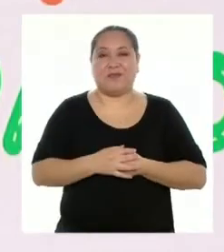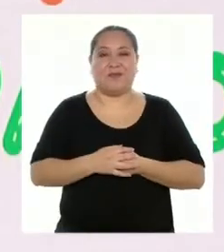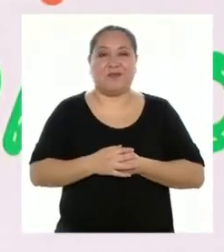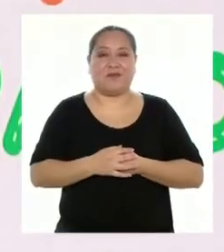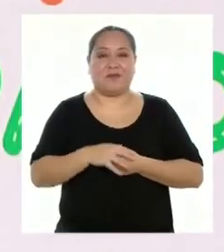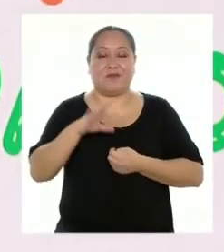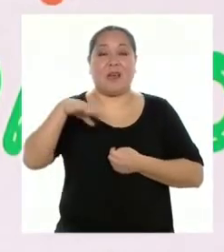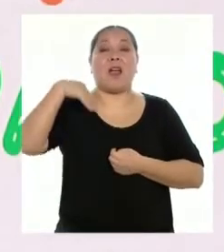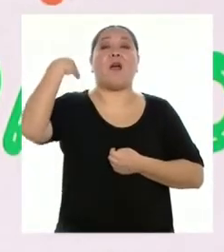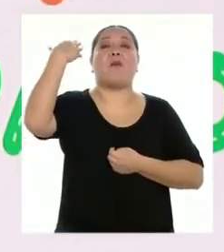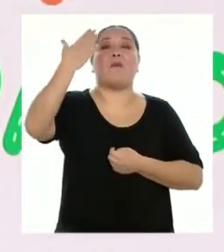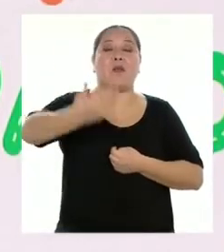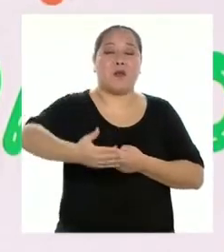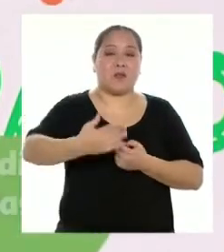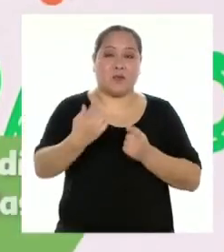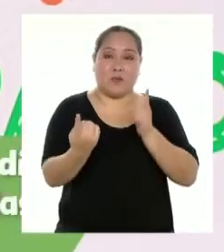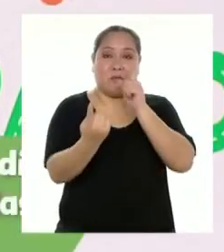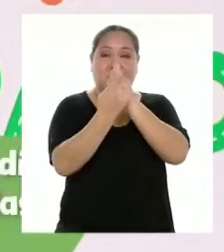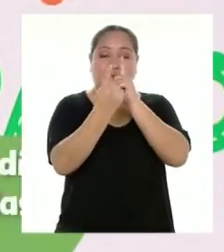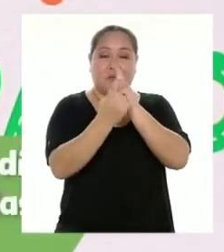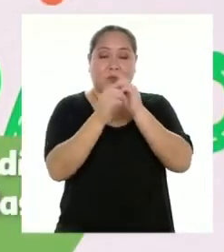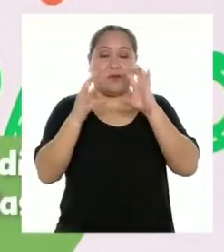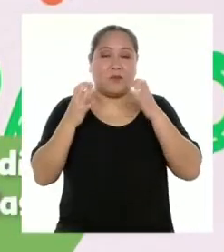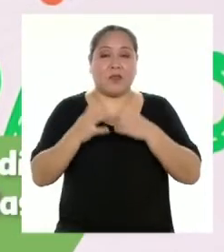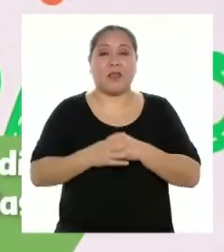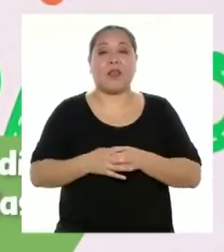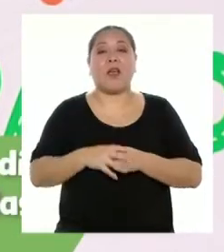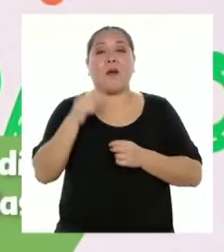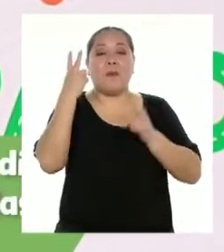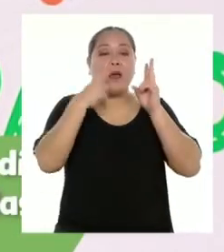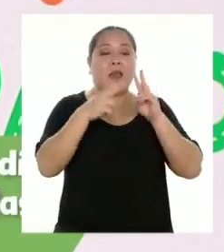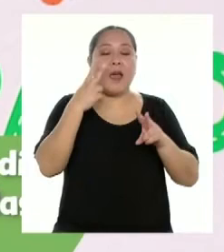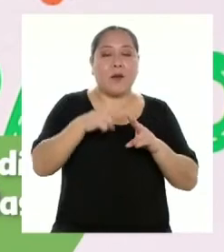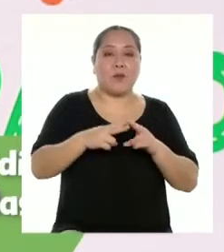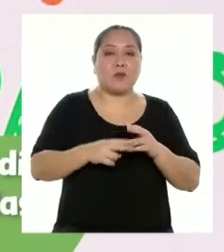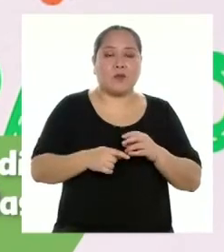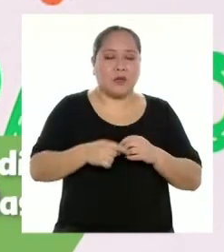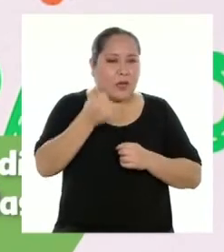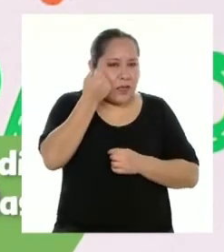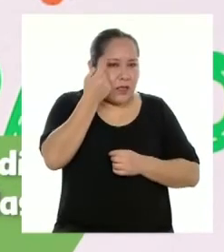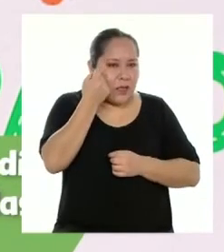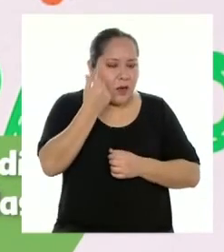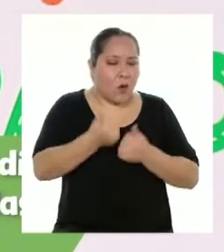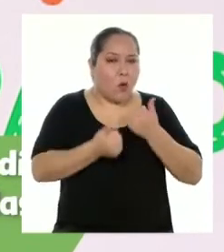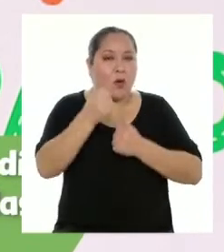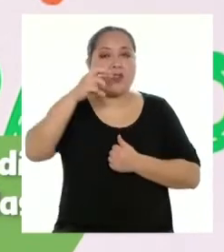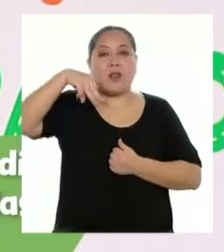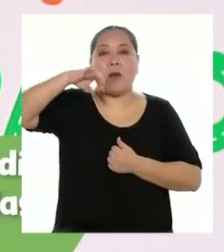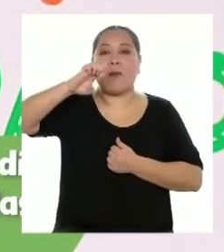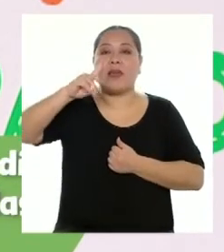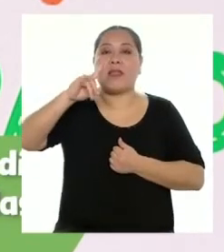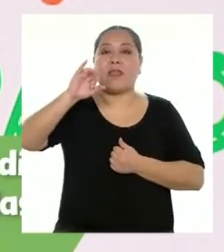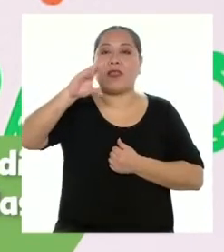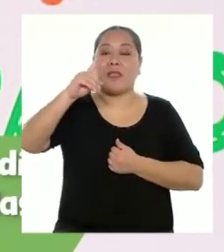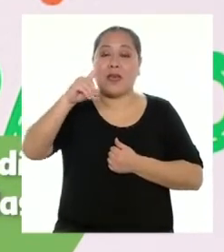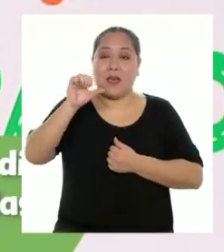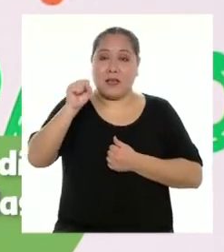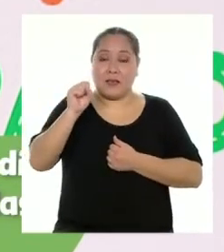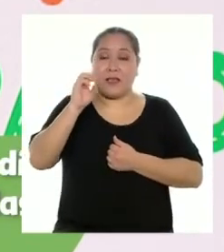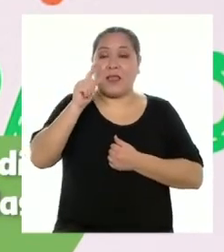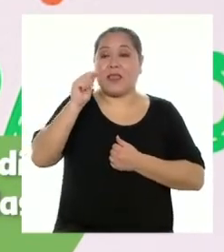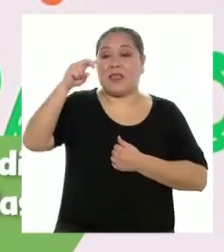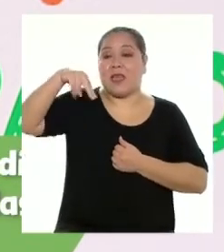Para nuestro próximo encuentro, determinaremos e interpretaremos las medidas de tendencia central y estableceremos